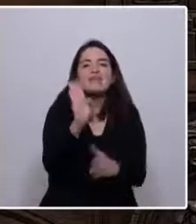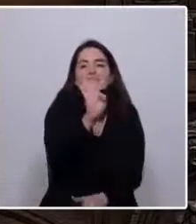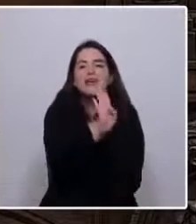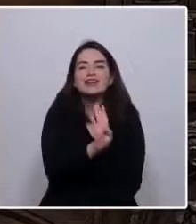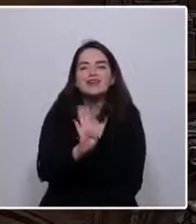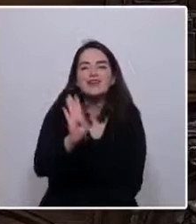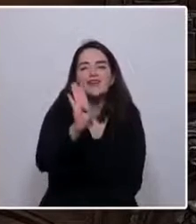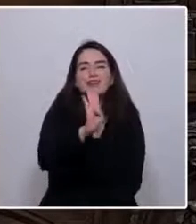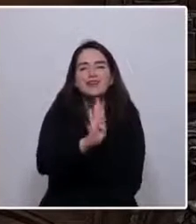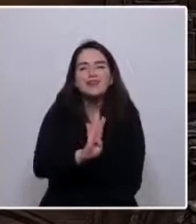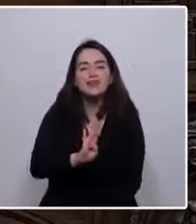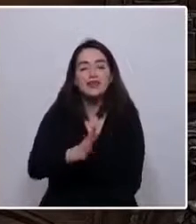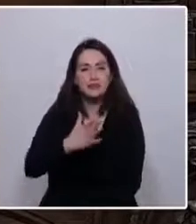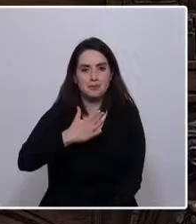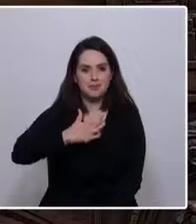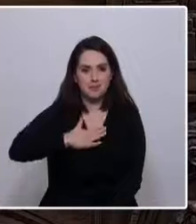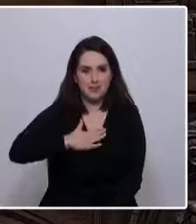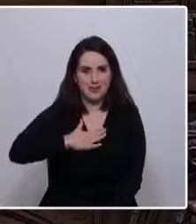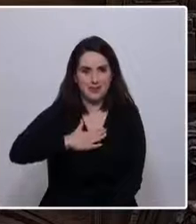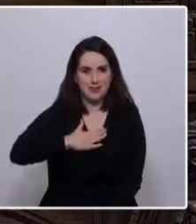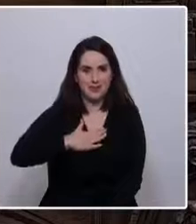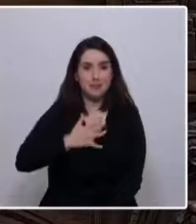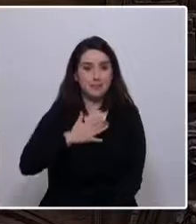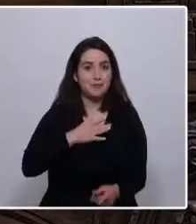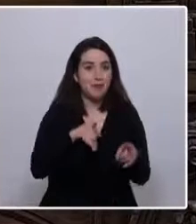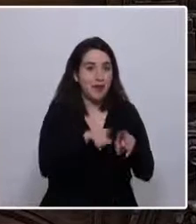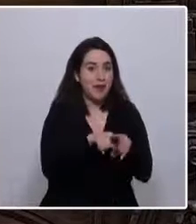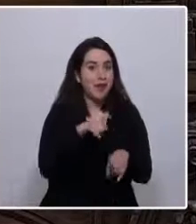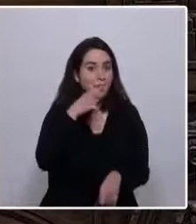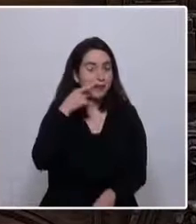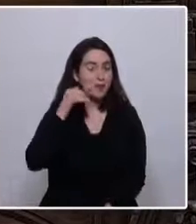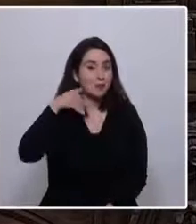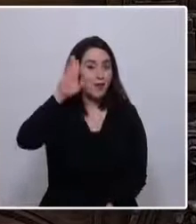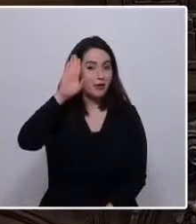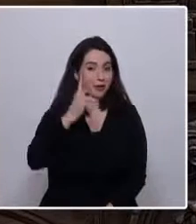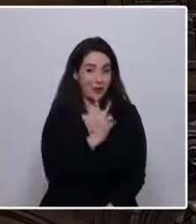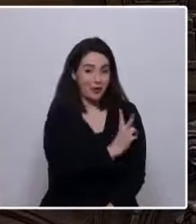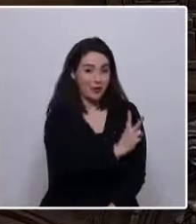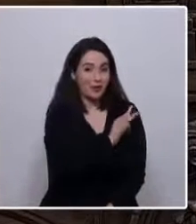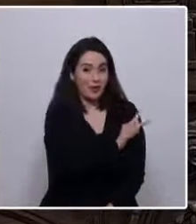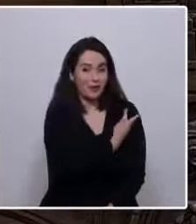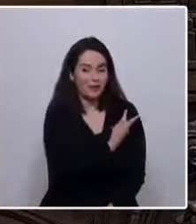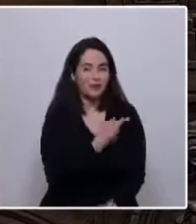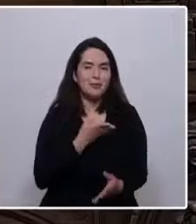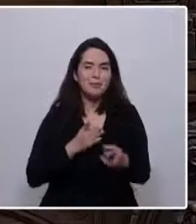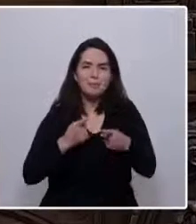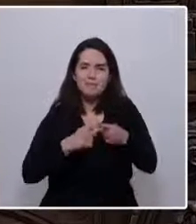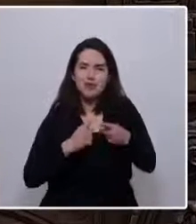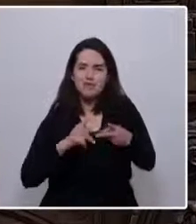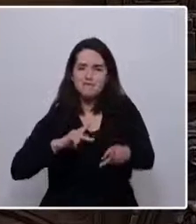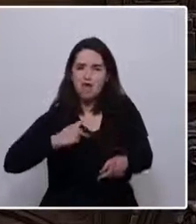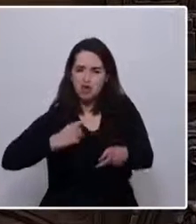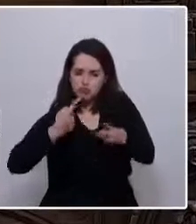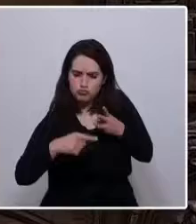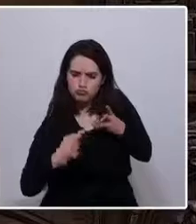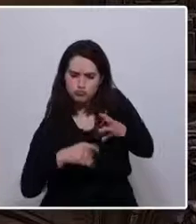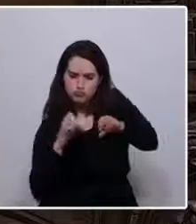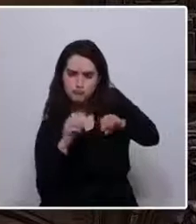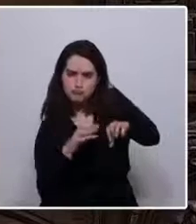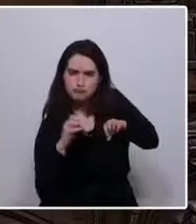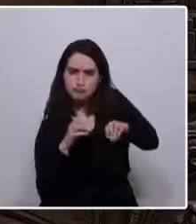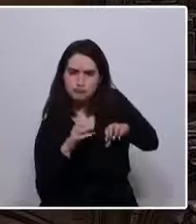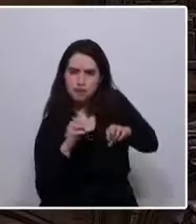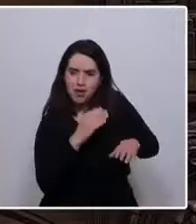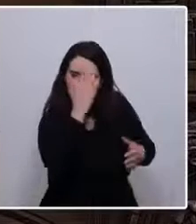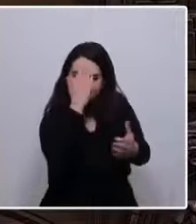entregándonos a mí ya mi hermano mayor los principios y valores que nos permitirán enfrentar